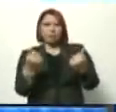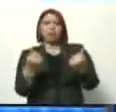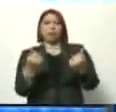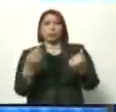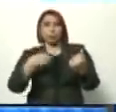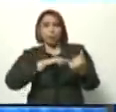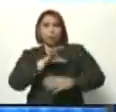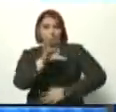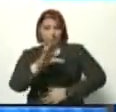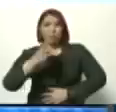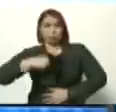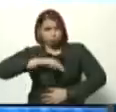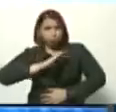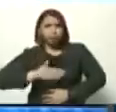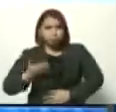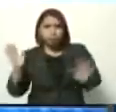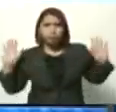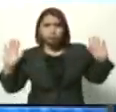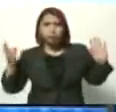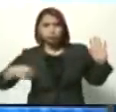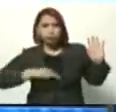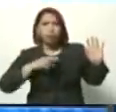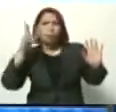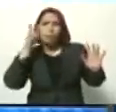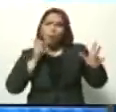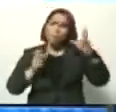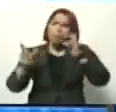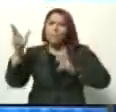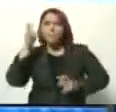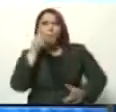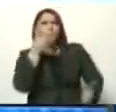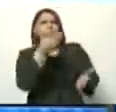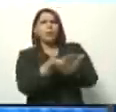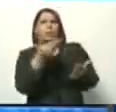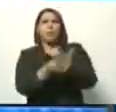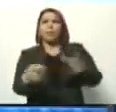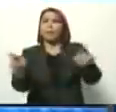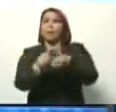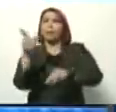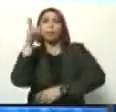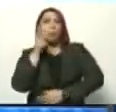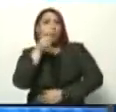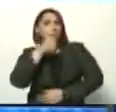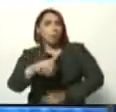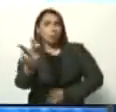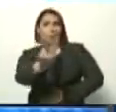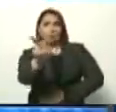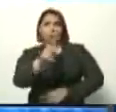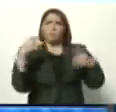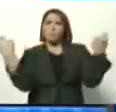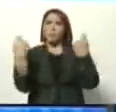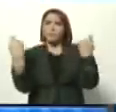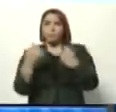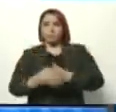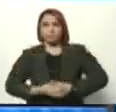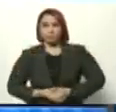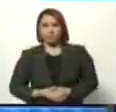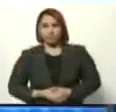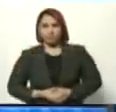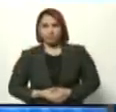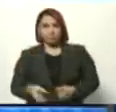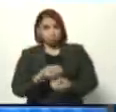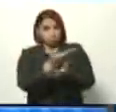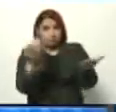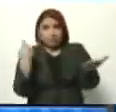podido. Nosotros escuchamos sus propuestas, como la escuchó el pueblo venezolano en las campañas. Y ustedes